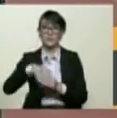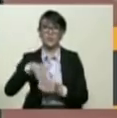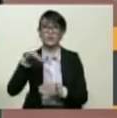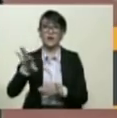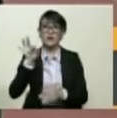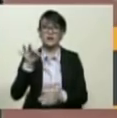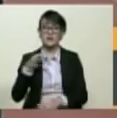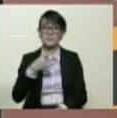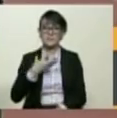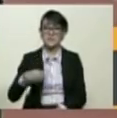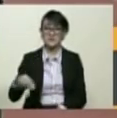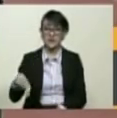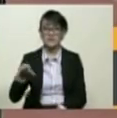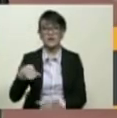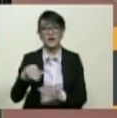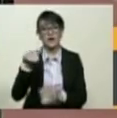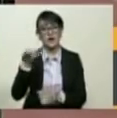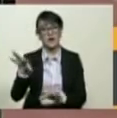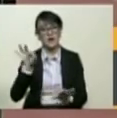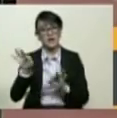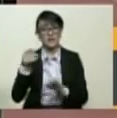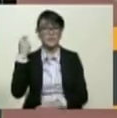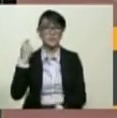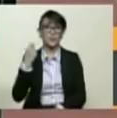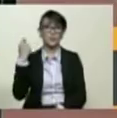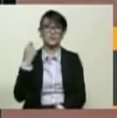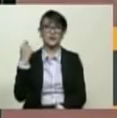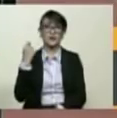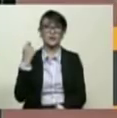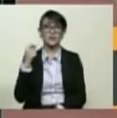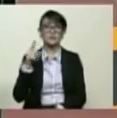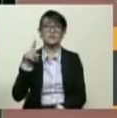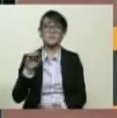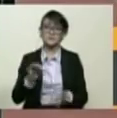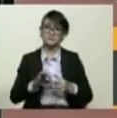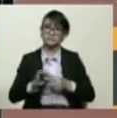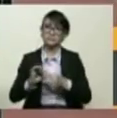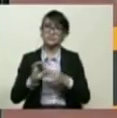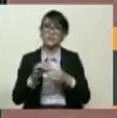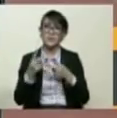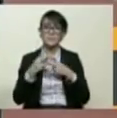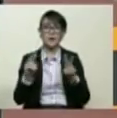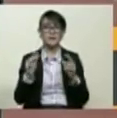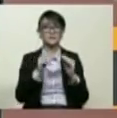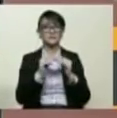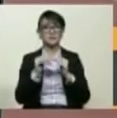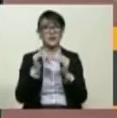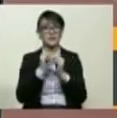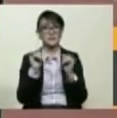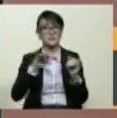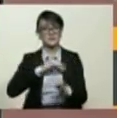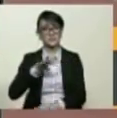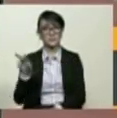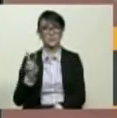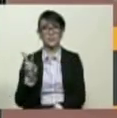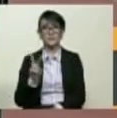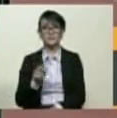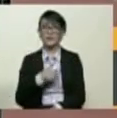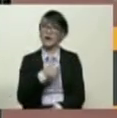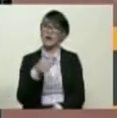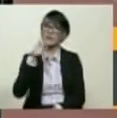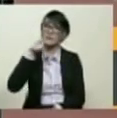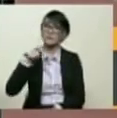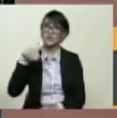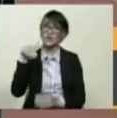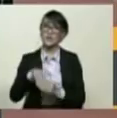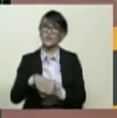para elegir sus diputados, los consejos legislativos regionales, pero también para afianzar la paz, la soberanía y la independencia de Venezuela. Cada persona que